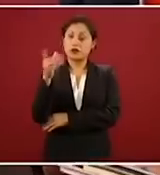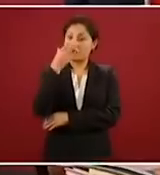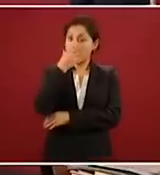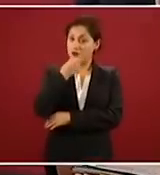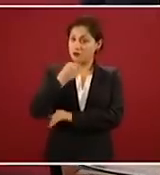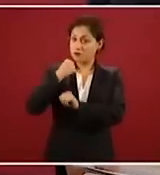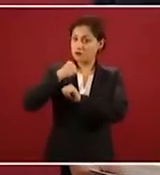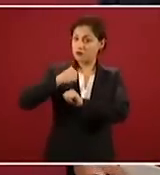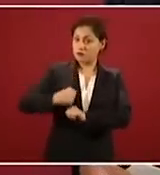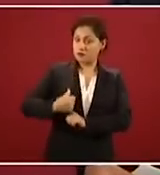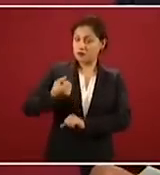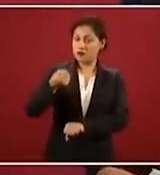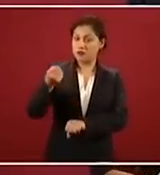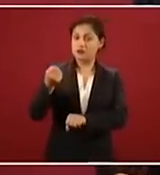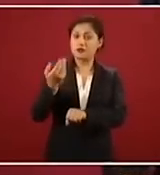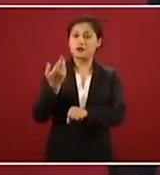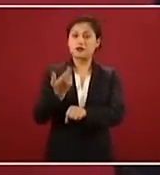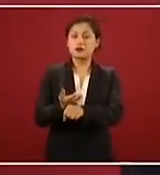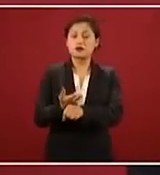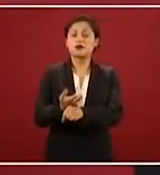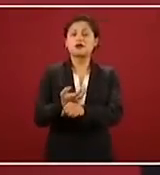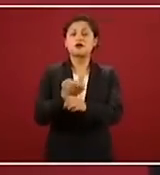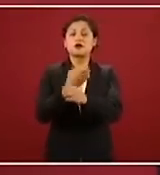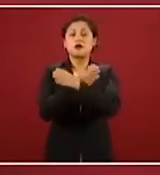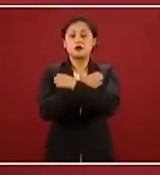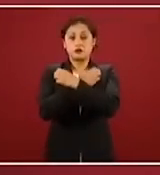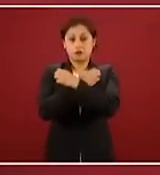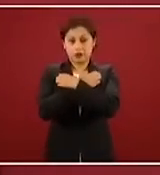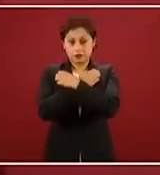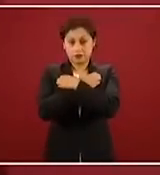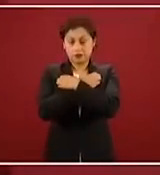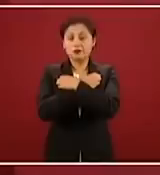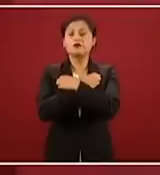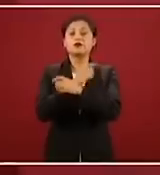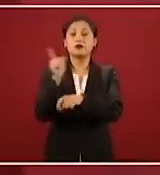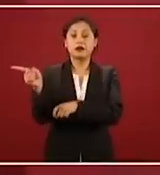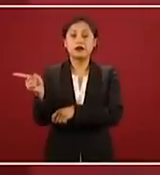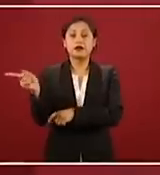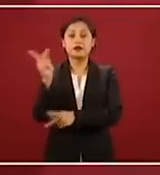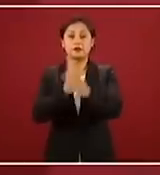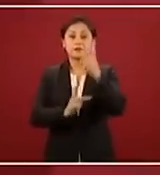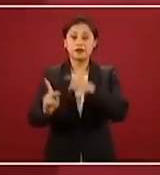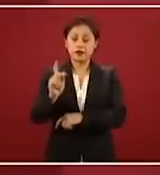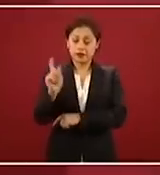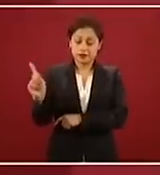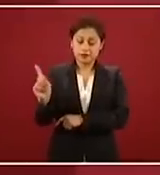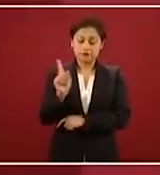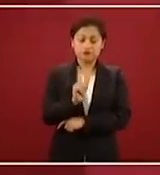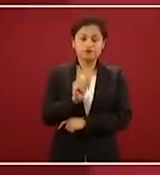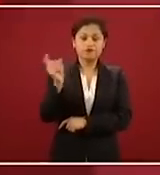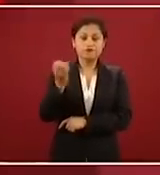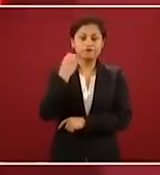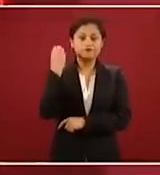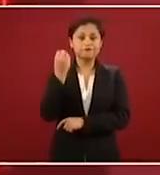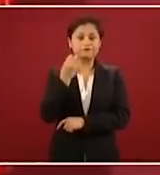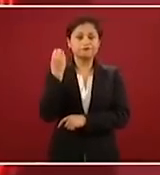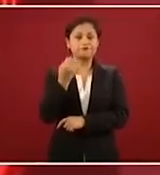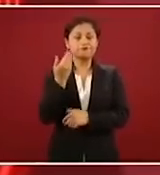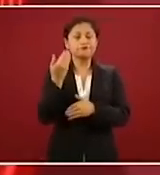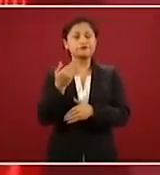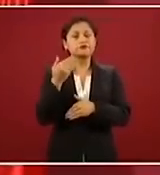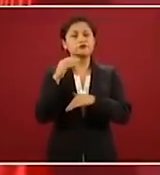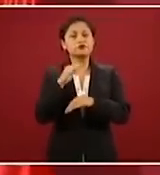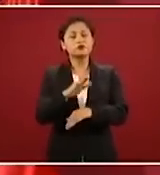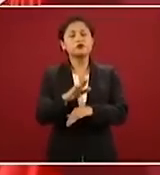informarnos sobre el porqué de esta conmemoración, de esta celebración, de